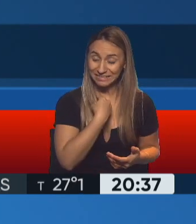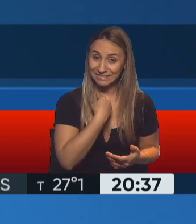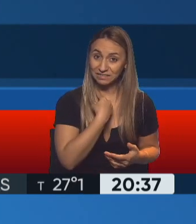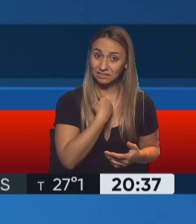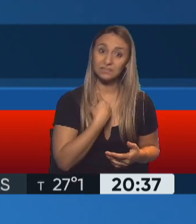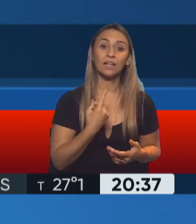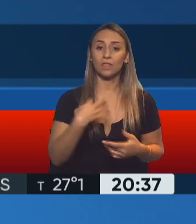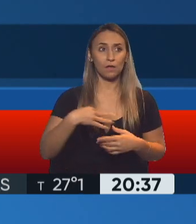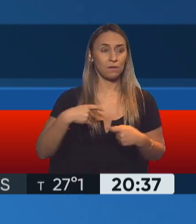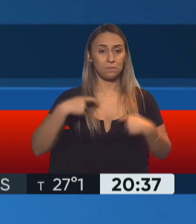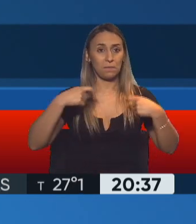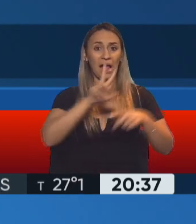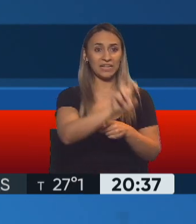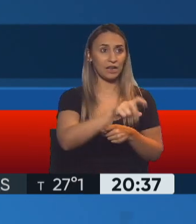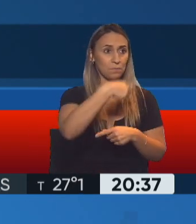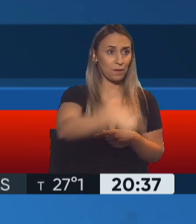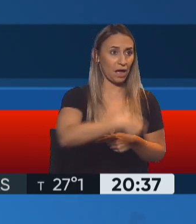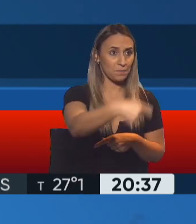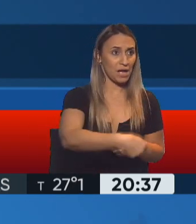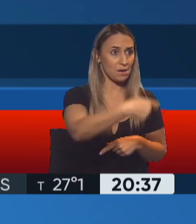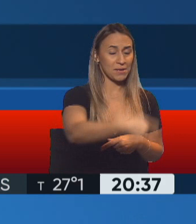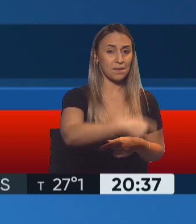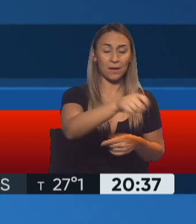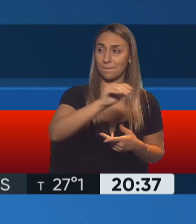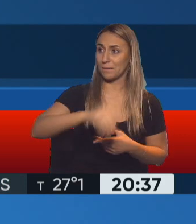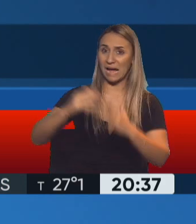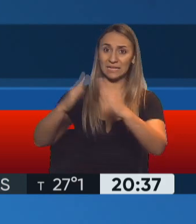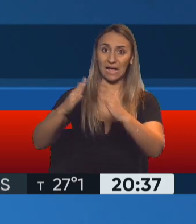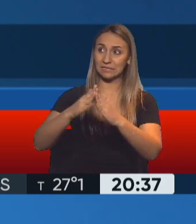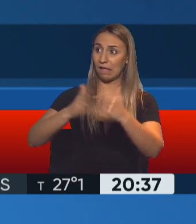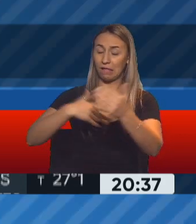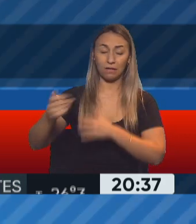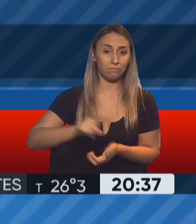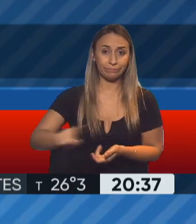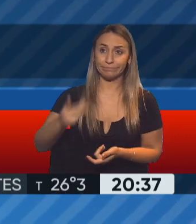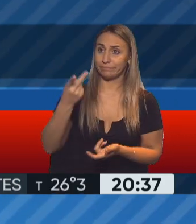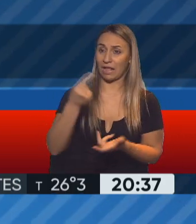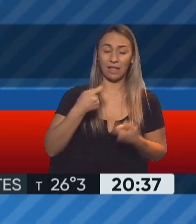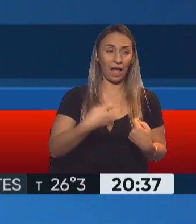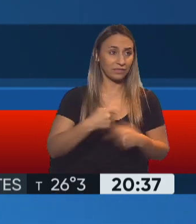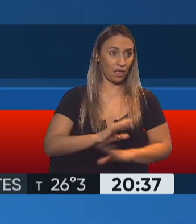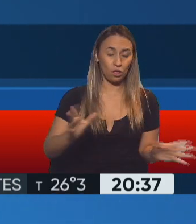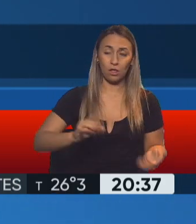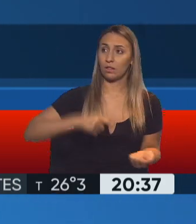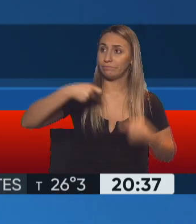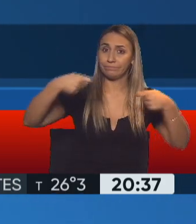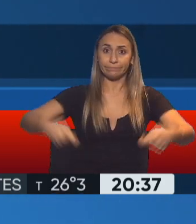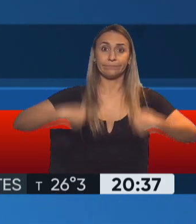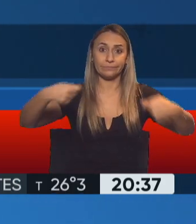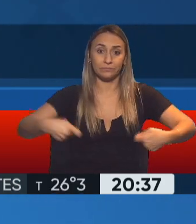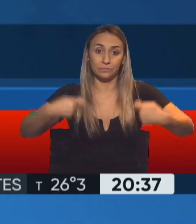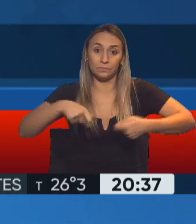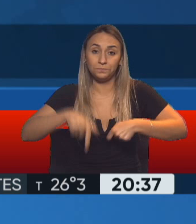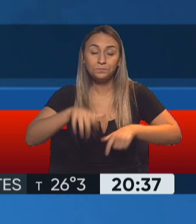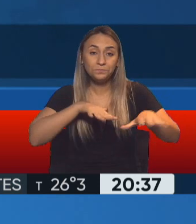pagar el préstamos de vivienda porque la canasta estaban en condiciones que sabían que el argentino no podía devolver en